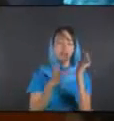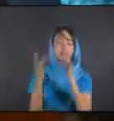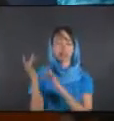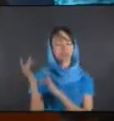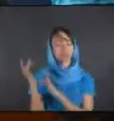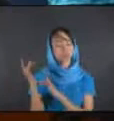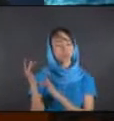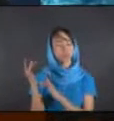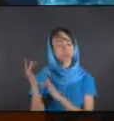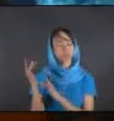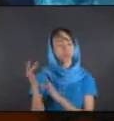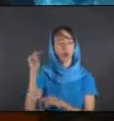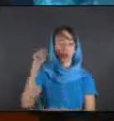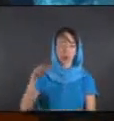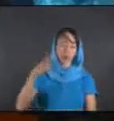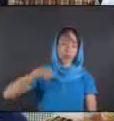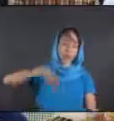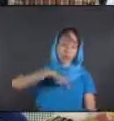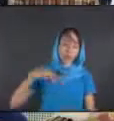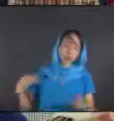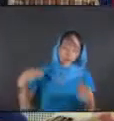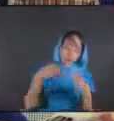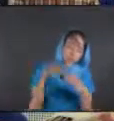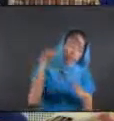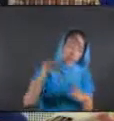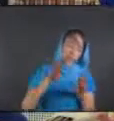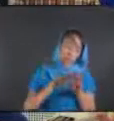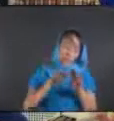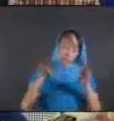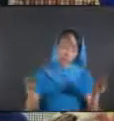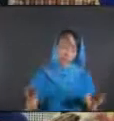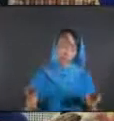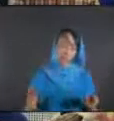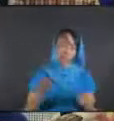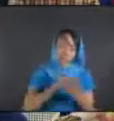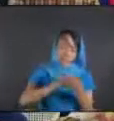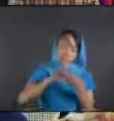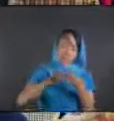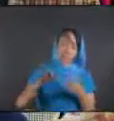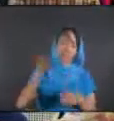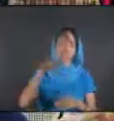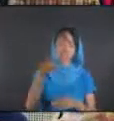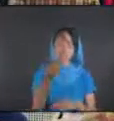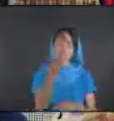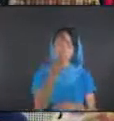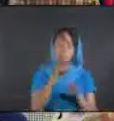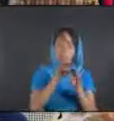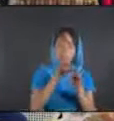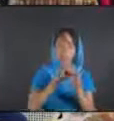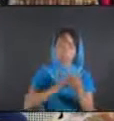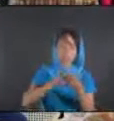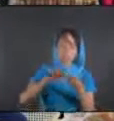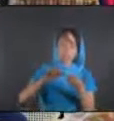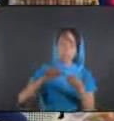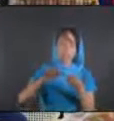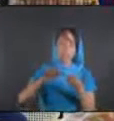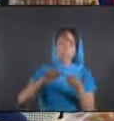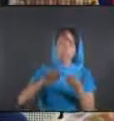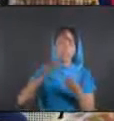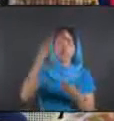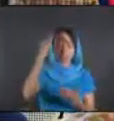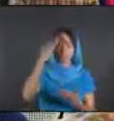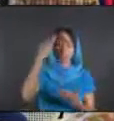guardes del mal y que permitas que sus pies siempre corran presurosos hacia el